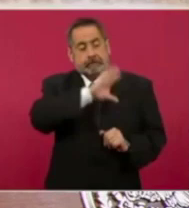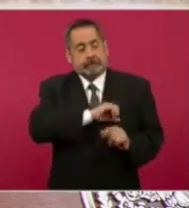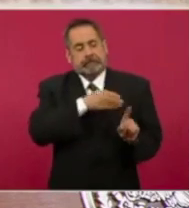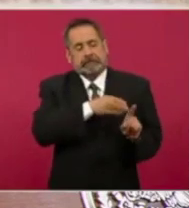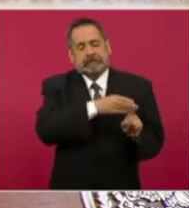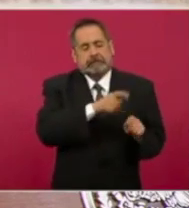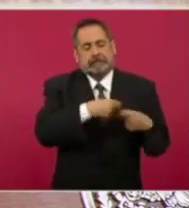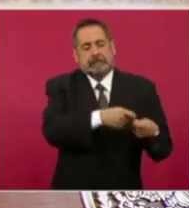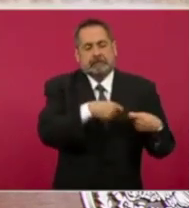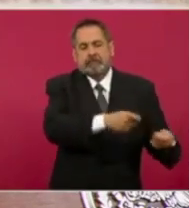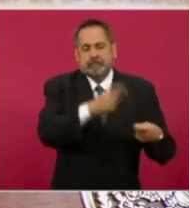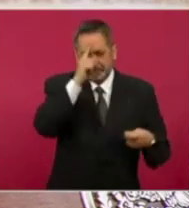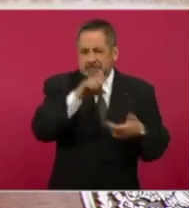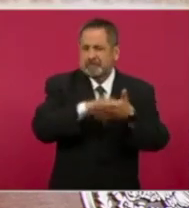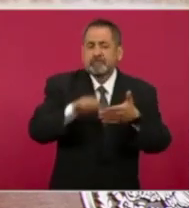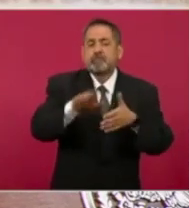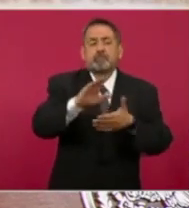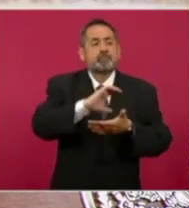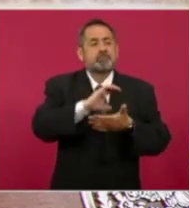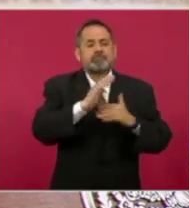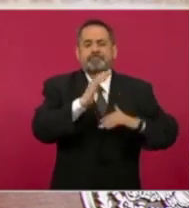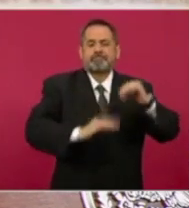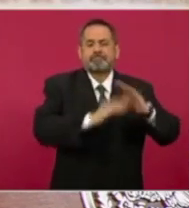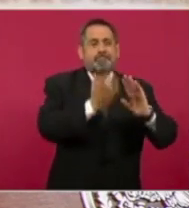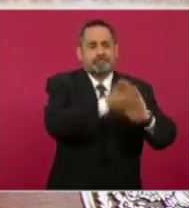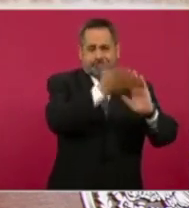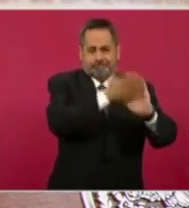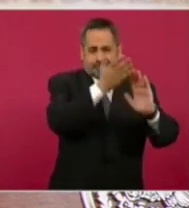En el terreno de la construcción no hay